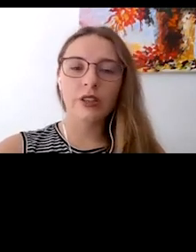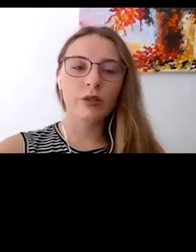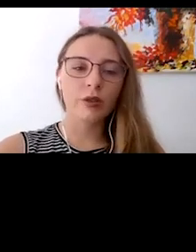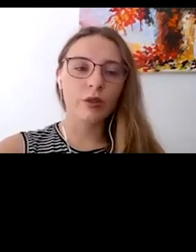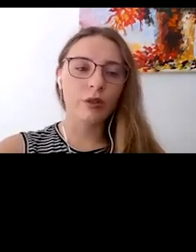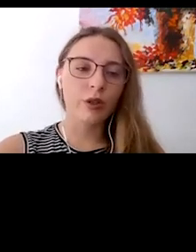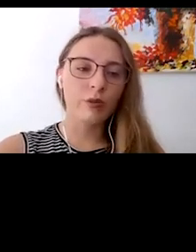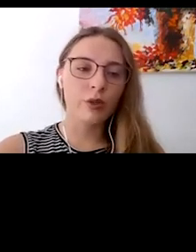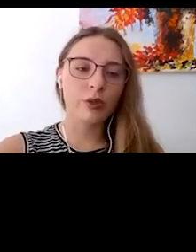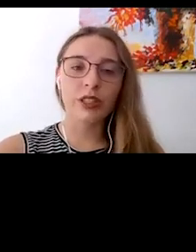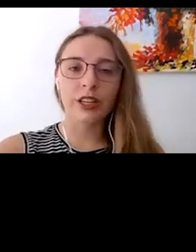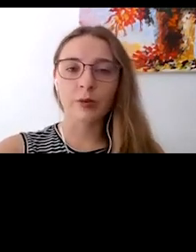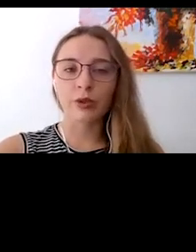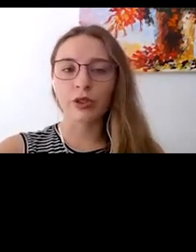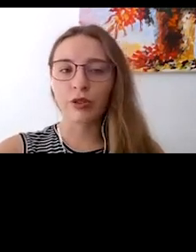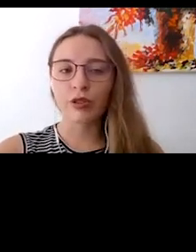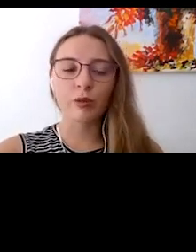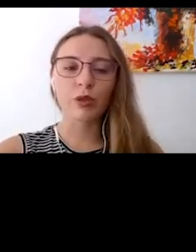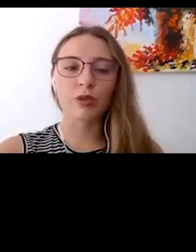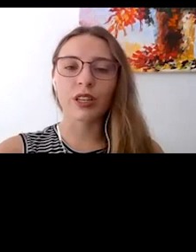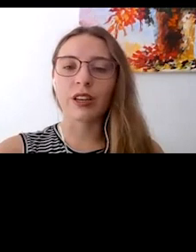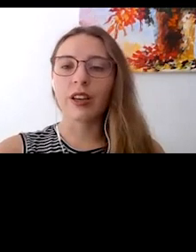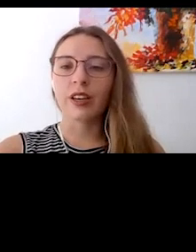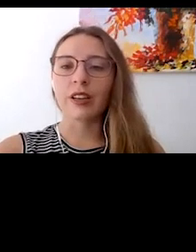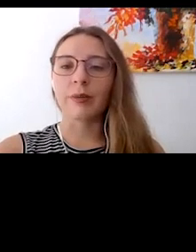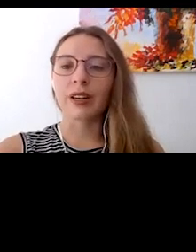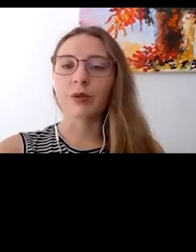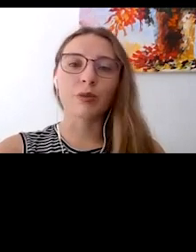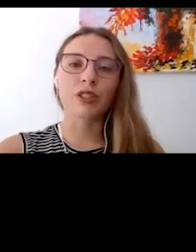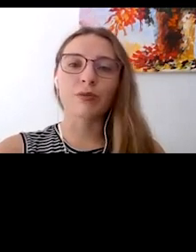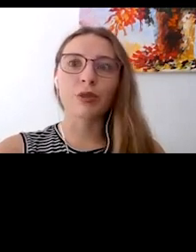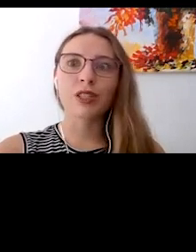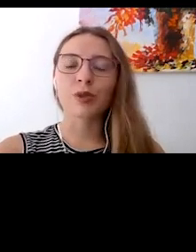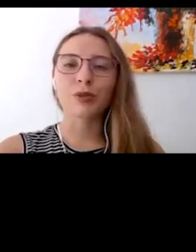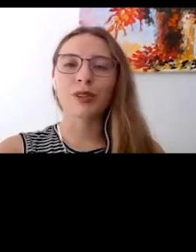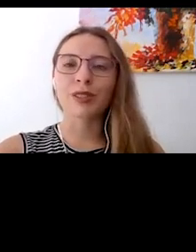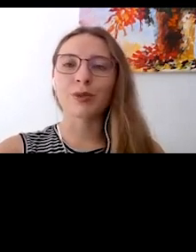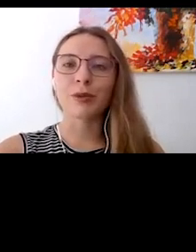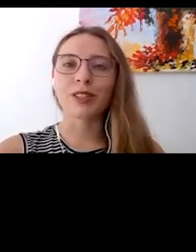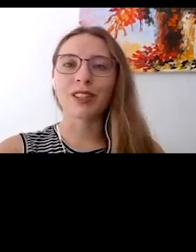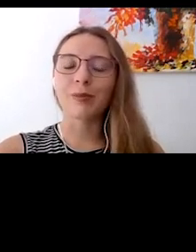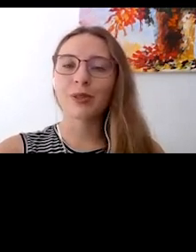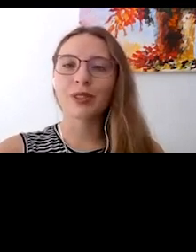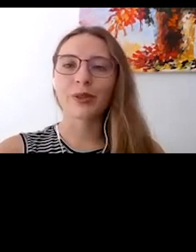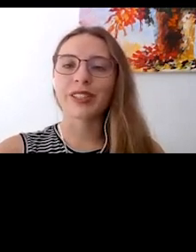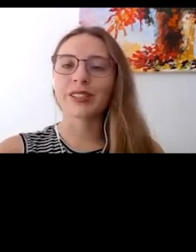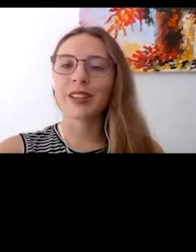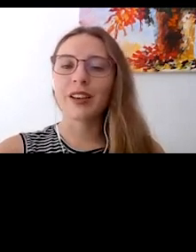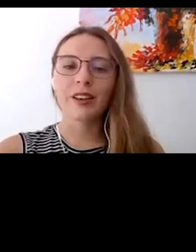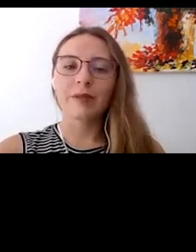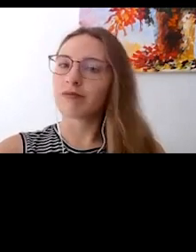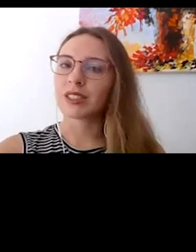con esto concluimos nuestra exposición. Estamos seguros que van a surgir muchísimas dudas porque son temas sumamente amplios,